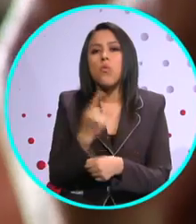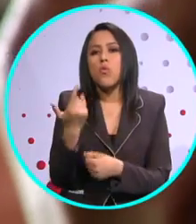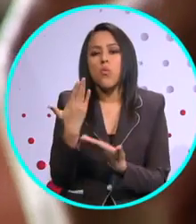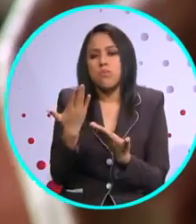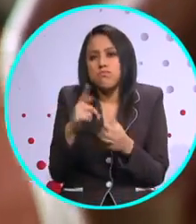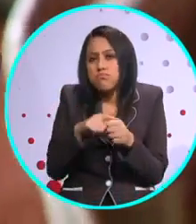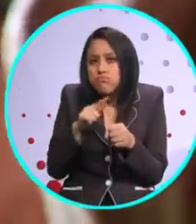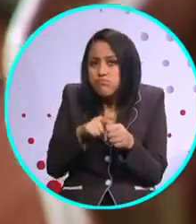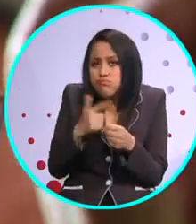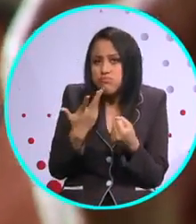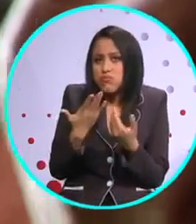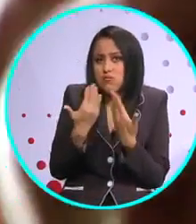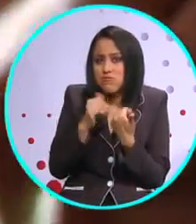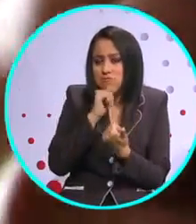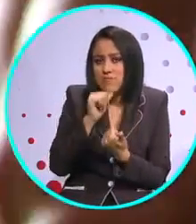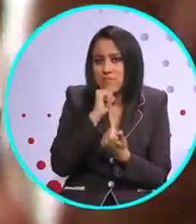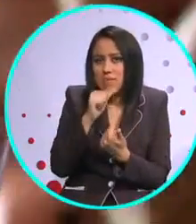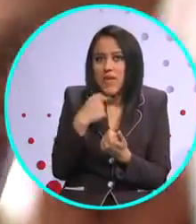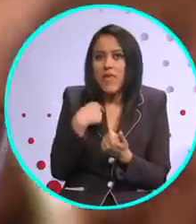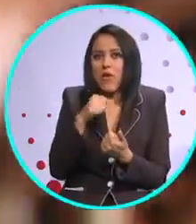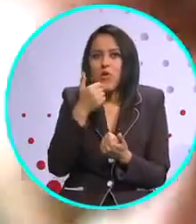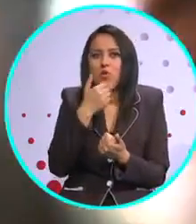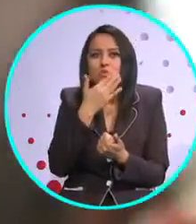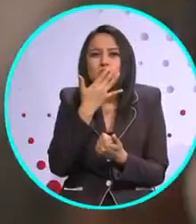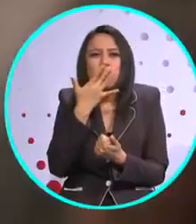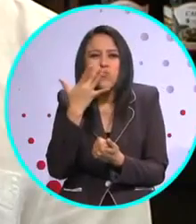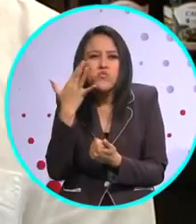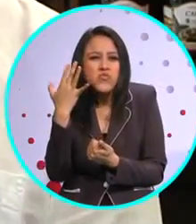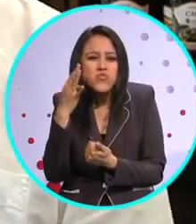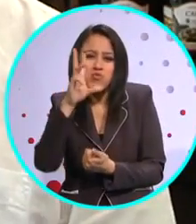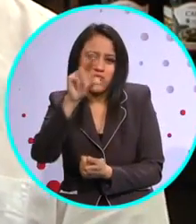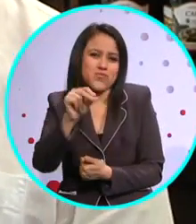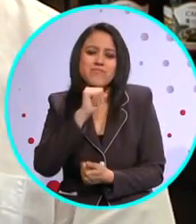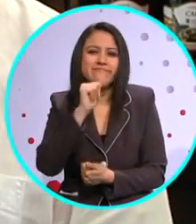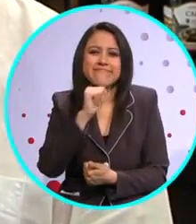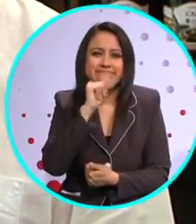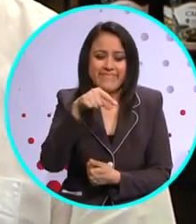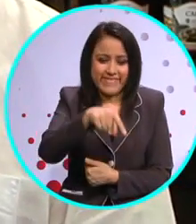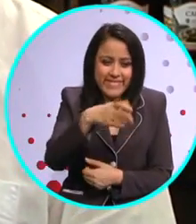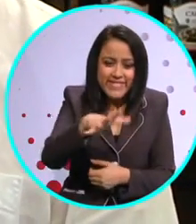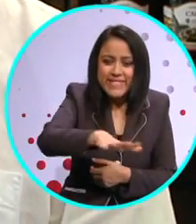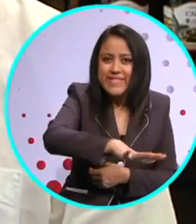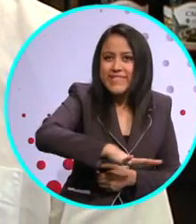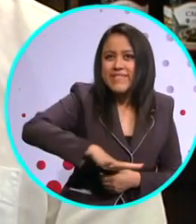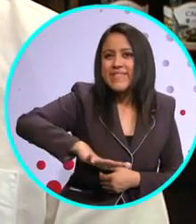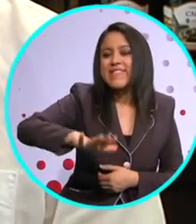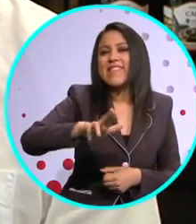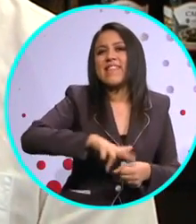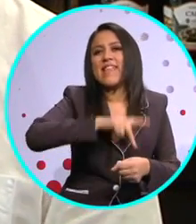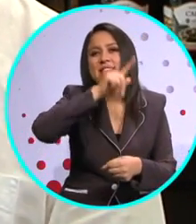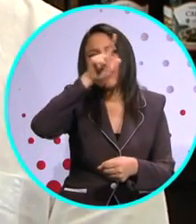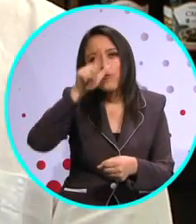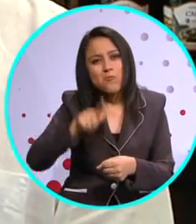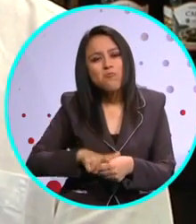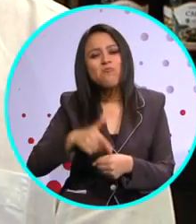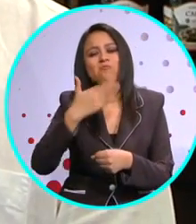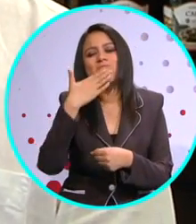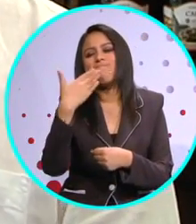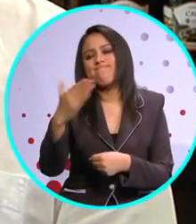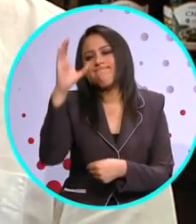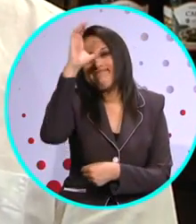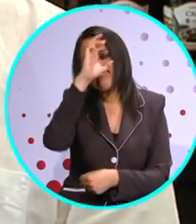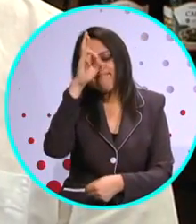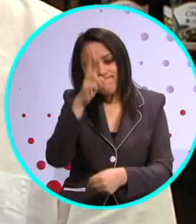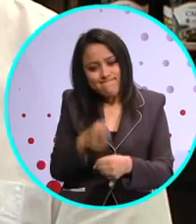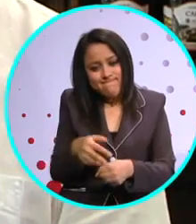colorantes ni conservadores o saborizantes artificiales. Aquí hay mucha magia, naturaleza, cultura y sobre todo